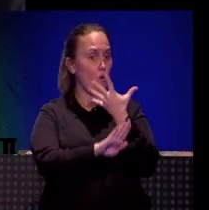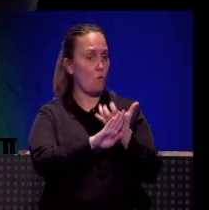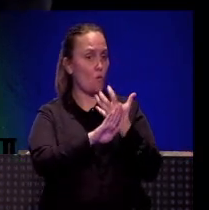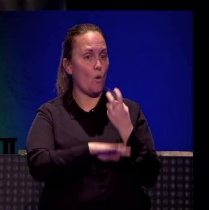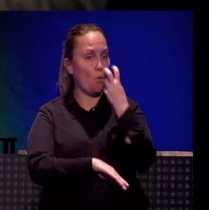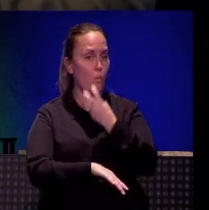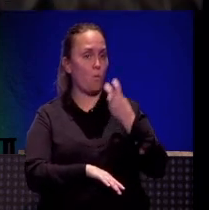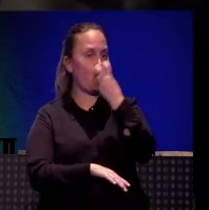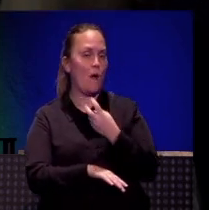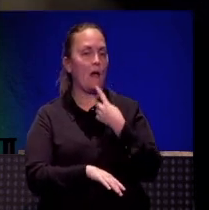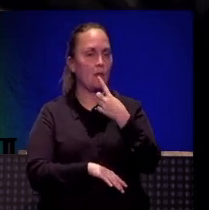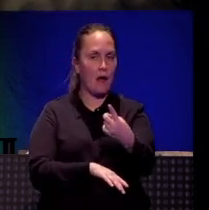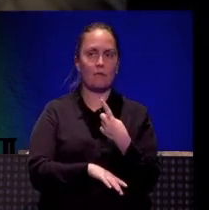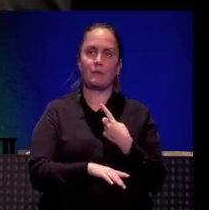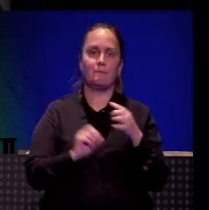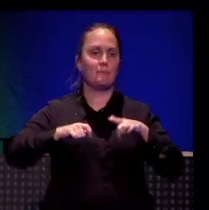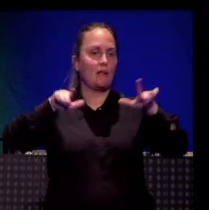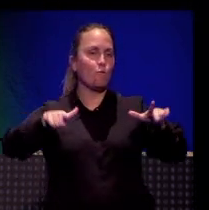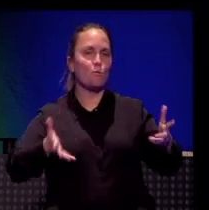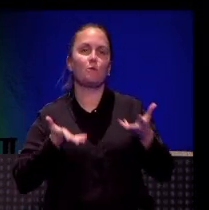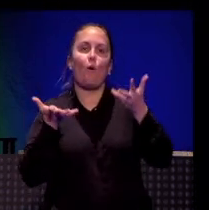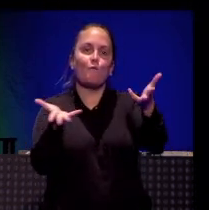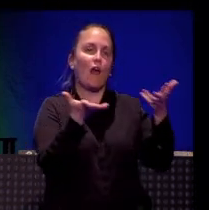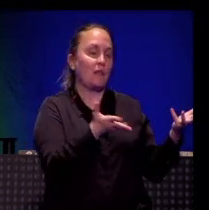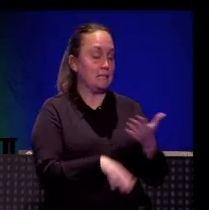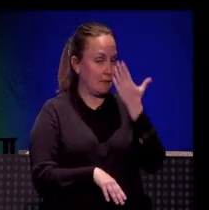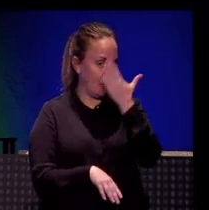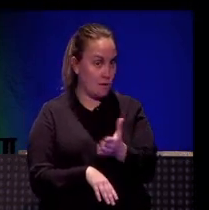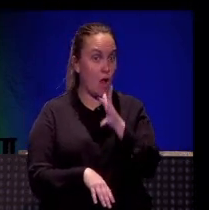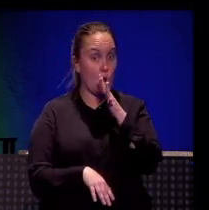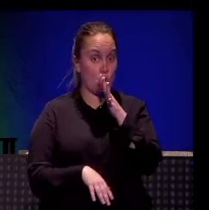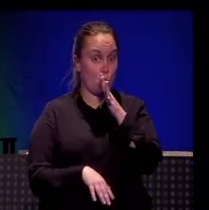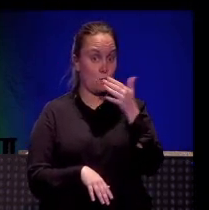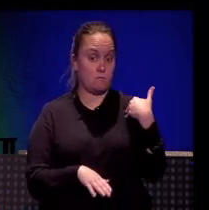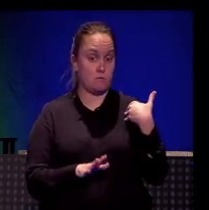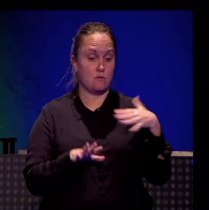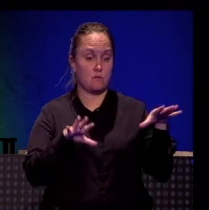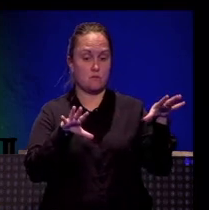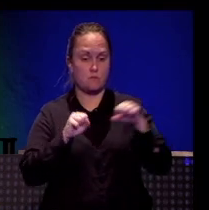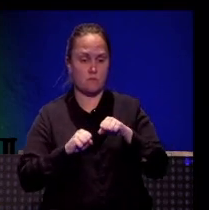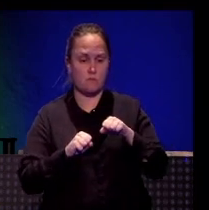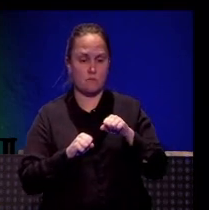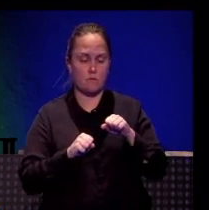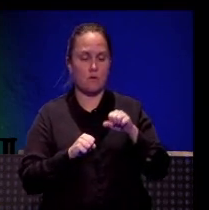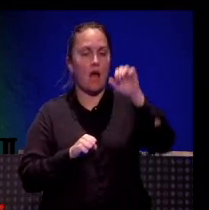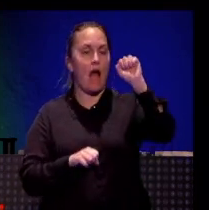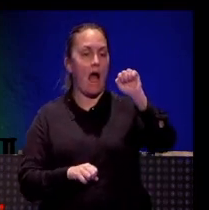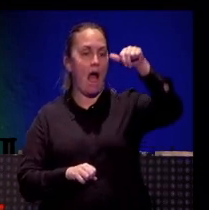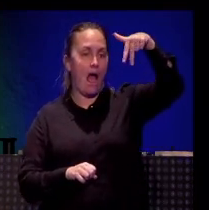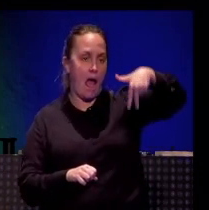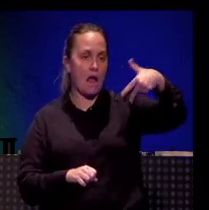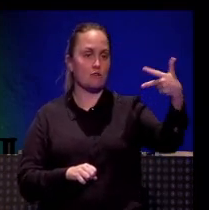te ofrece tal estatal sinceramente y ahora por ejemplo encontrado ancho tal cual ancho